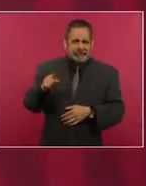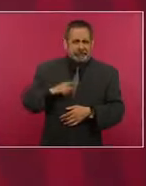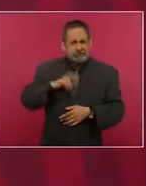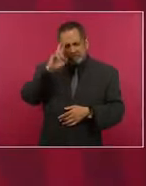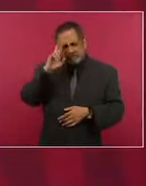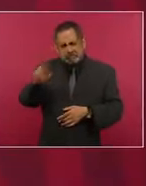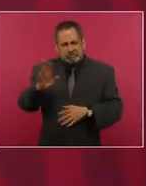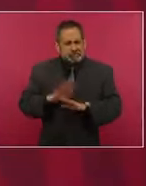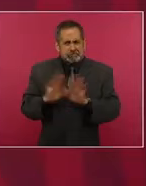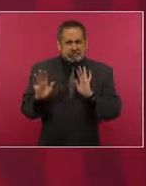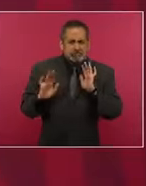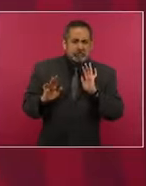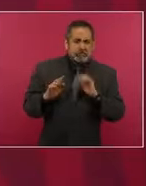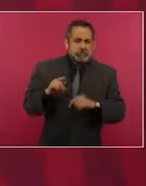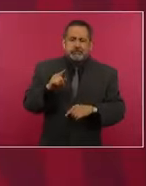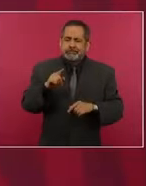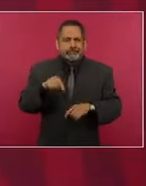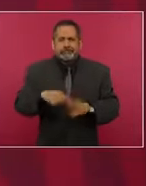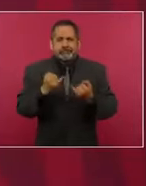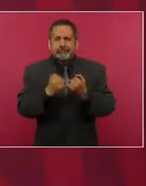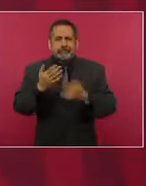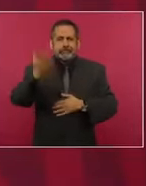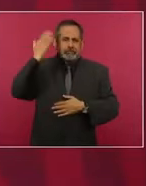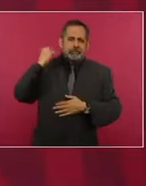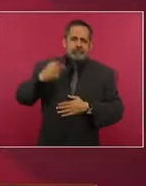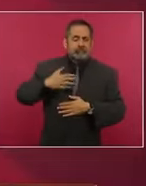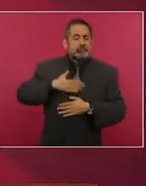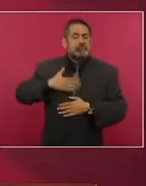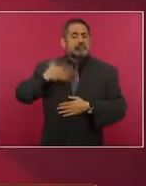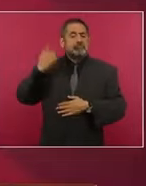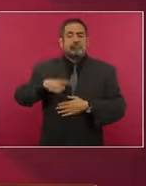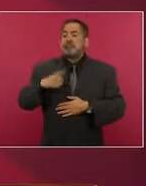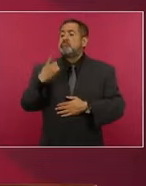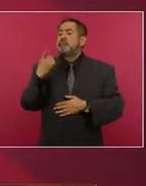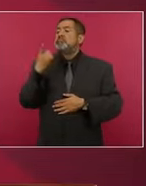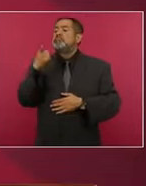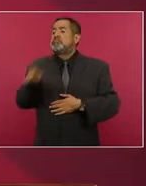Ya no es el tiempo en que el presidente daba instrucciones